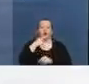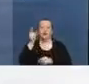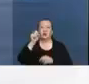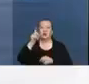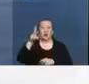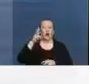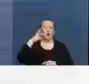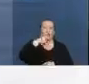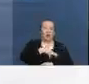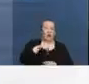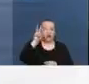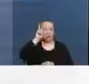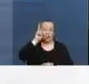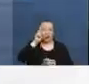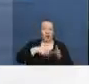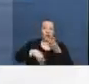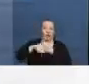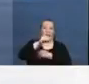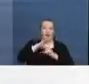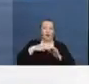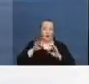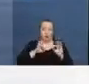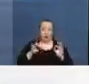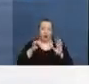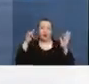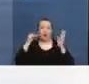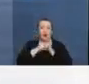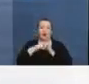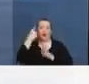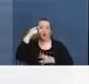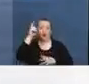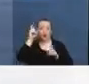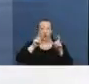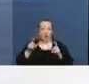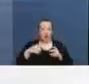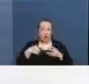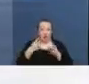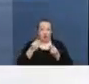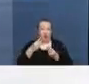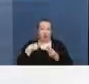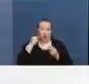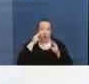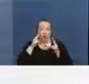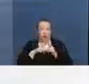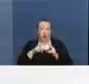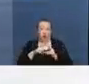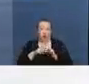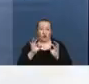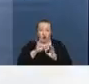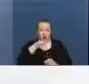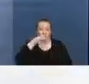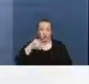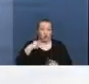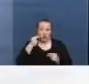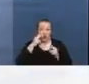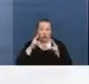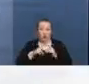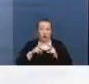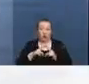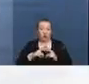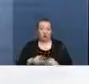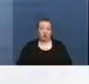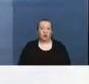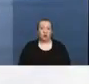pared como rico que no conozco a siete mil millones y pico es algo más tocar explicaciones los que no conozco imaginen me dice un presidente llamando